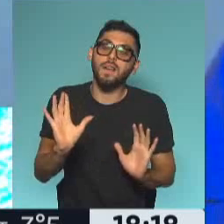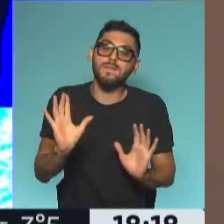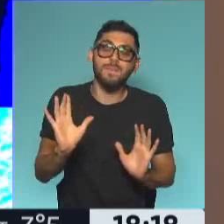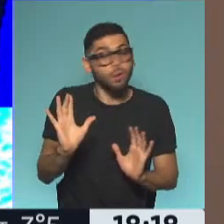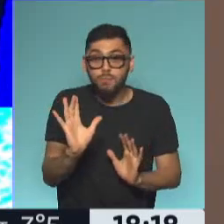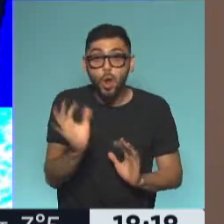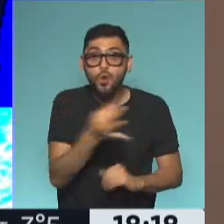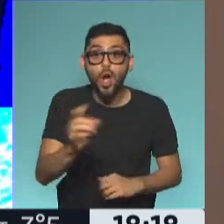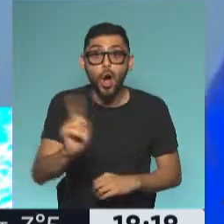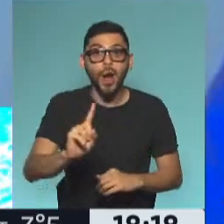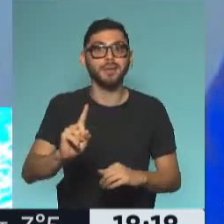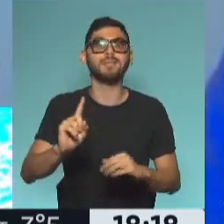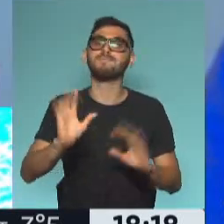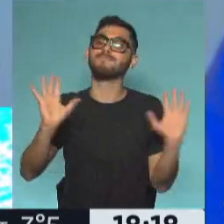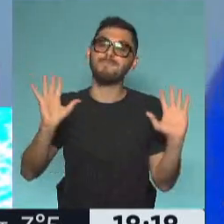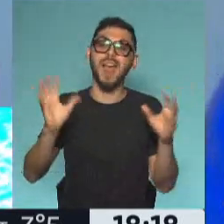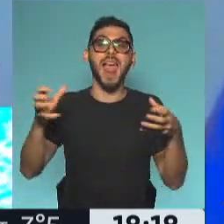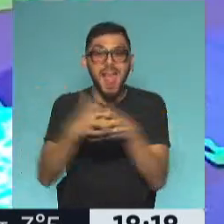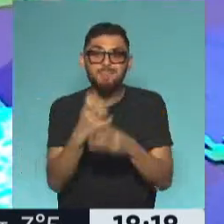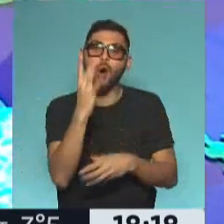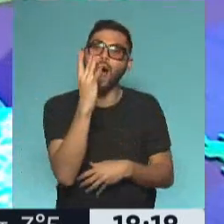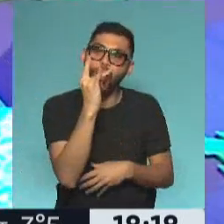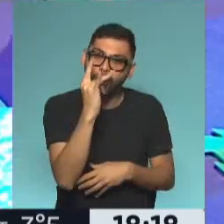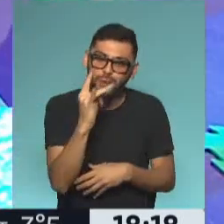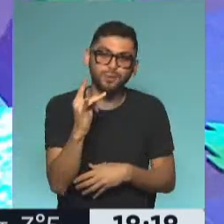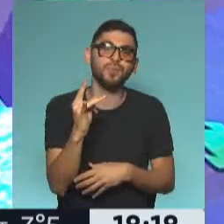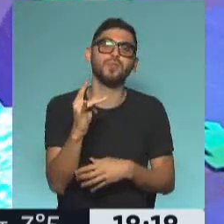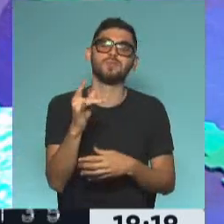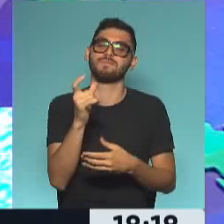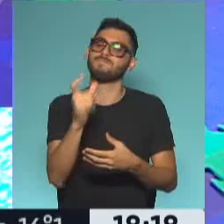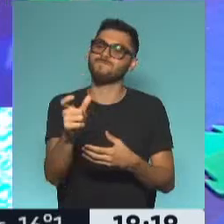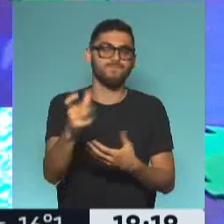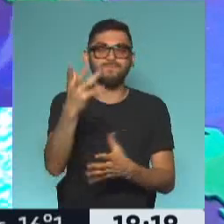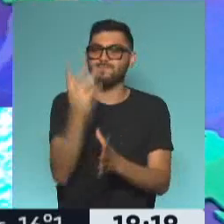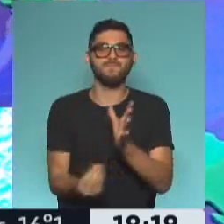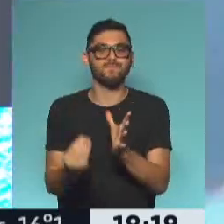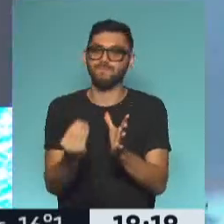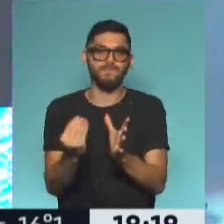correcta. No es correcta. Señoras y señores, para el equipo azul, respuesta incorrecta.